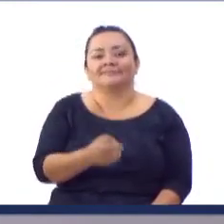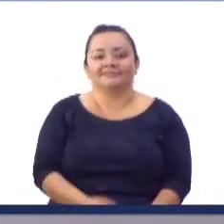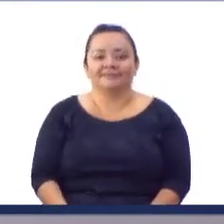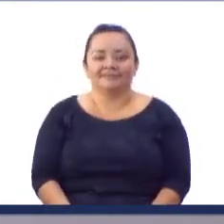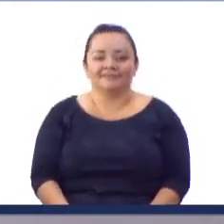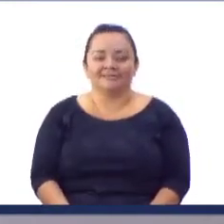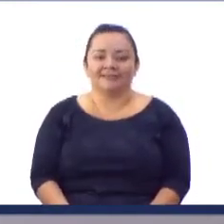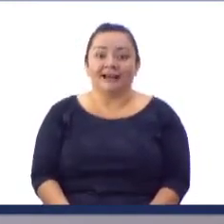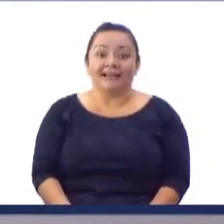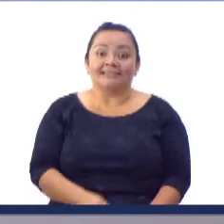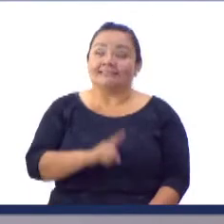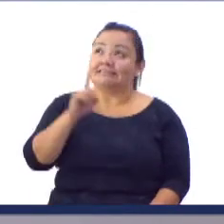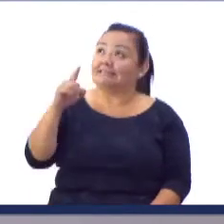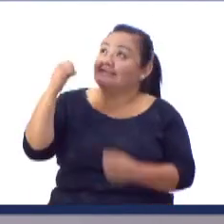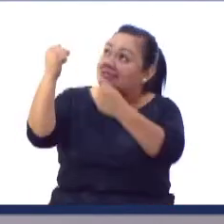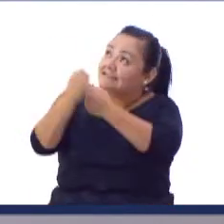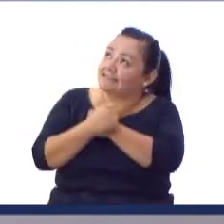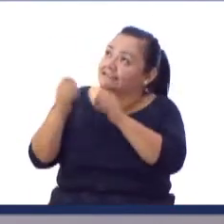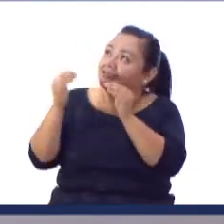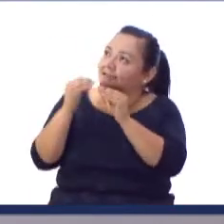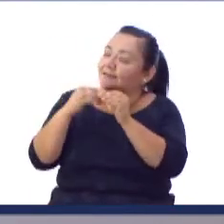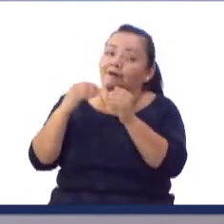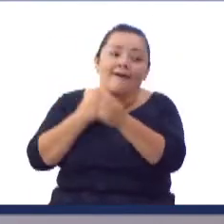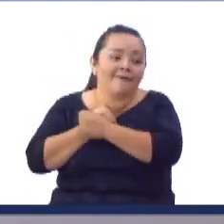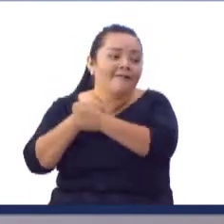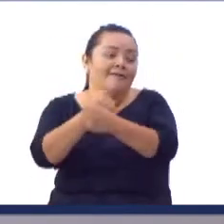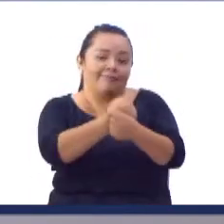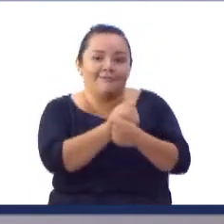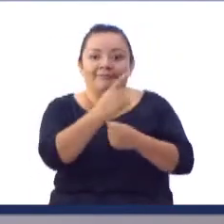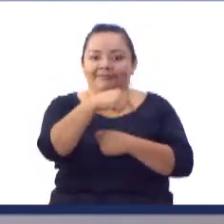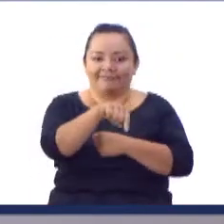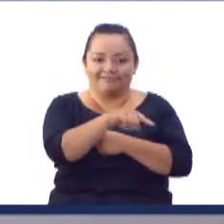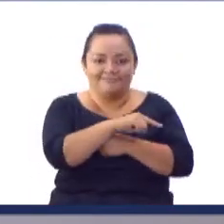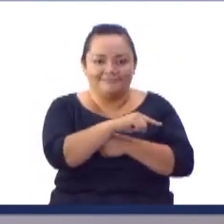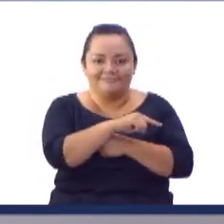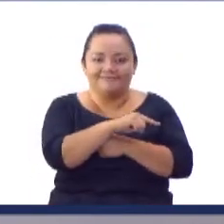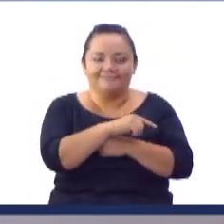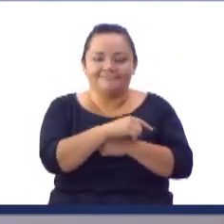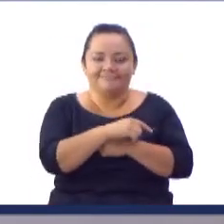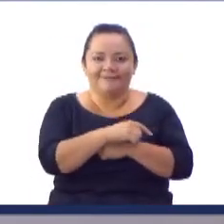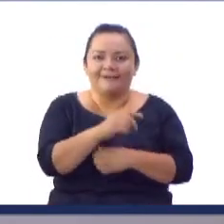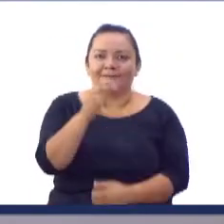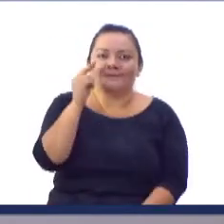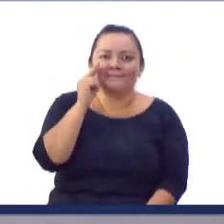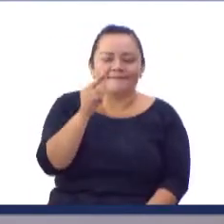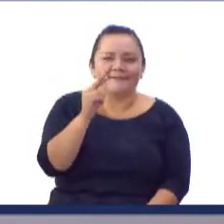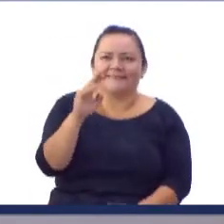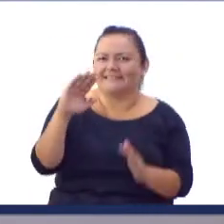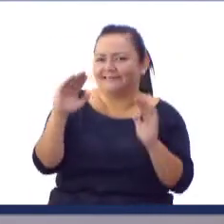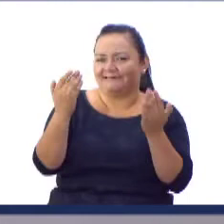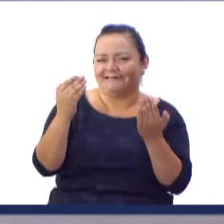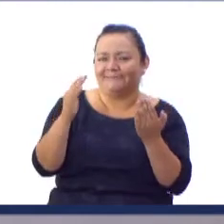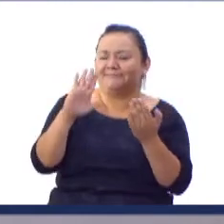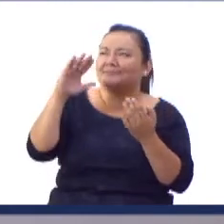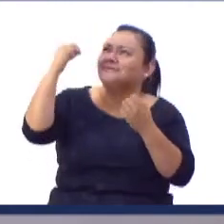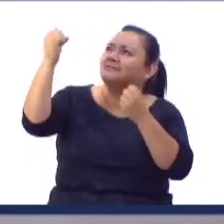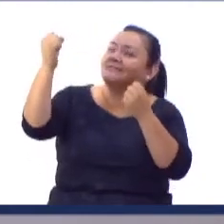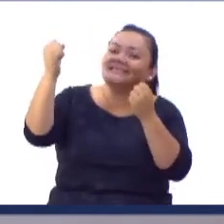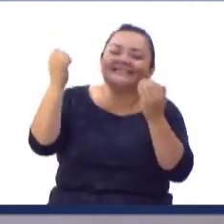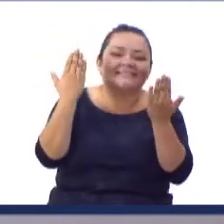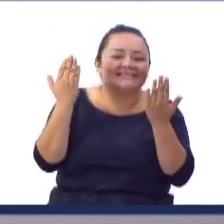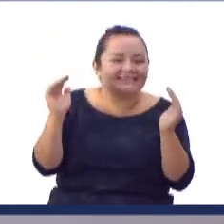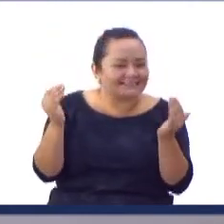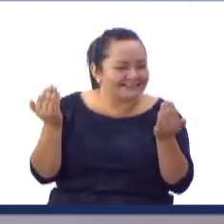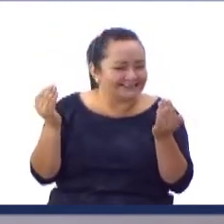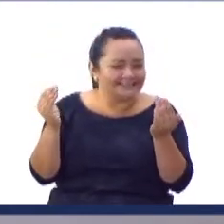porque así como tú me amaste a mí yo también nos damos ahí mira la comparación del amor o sea como